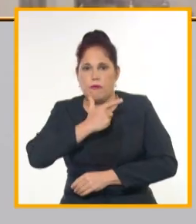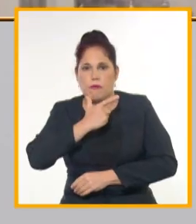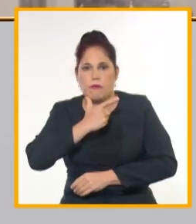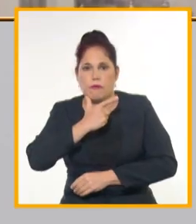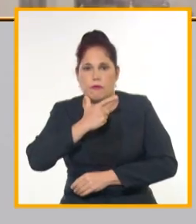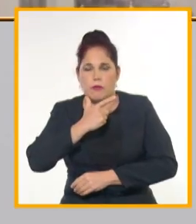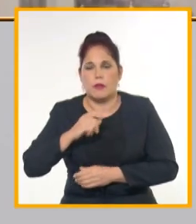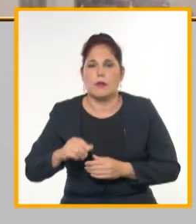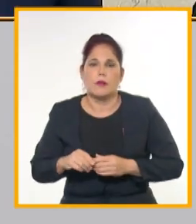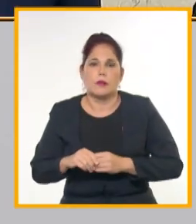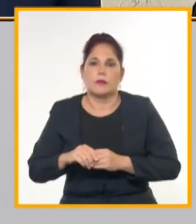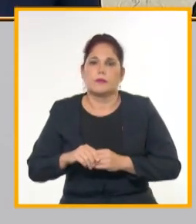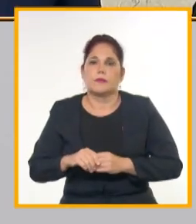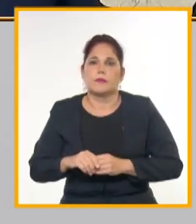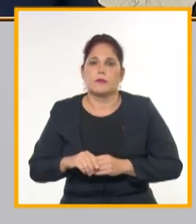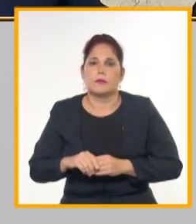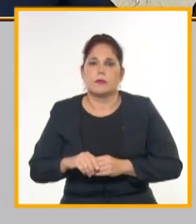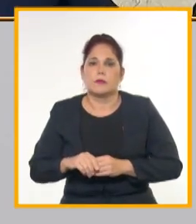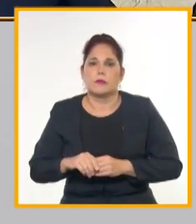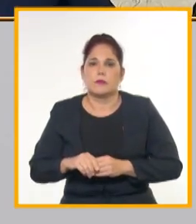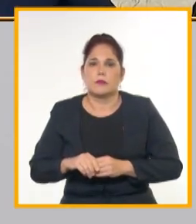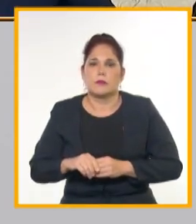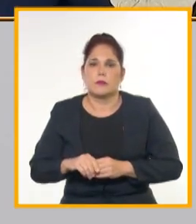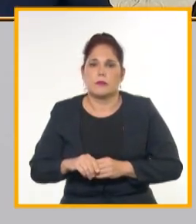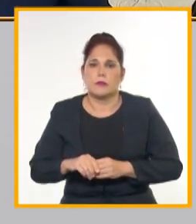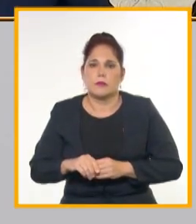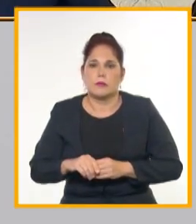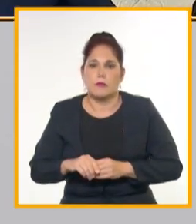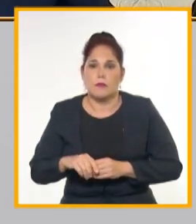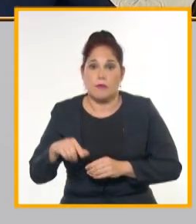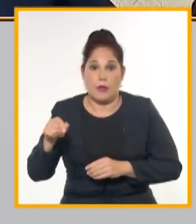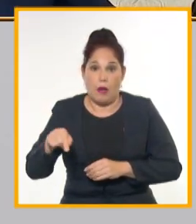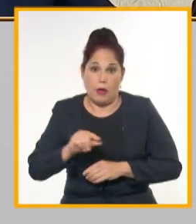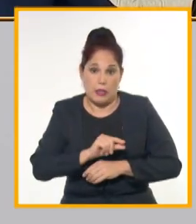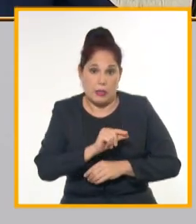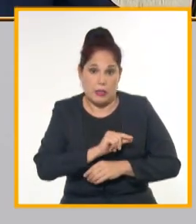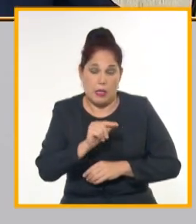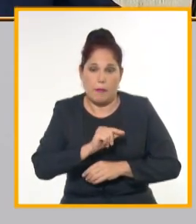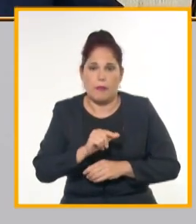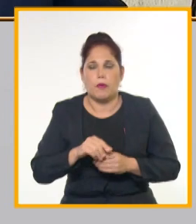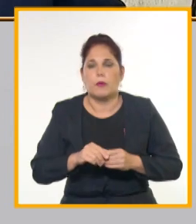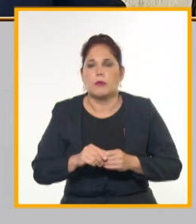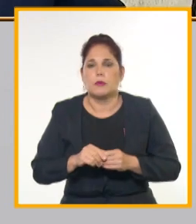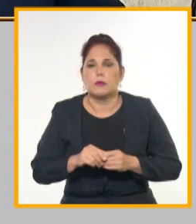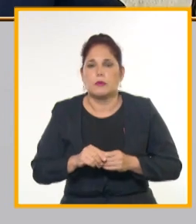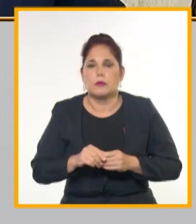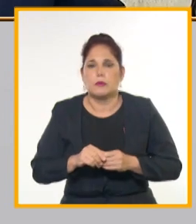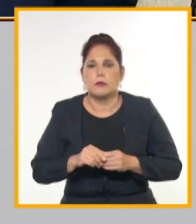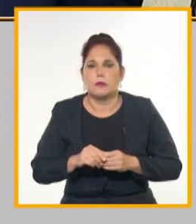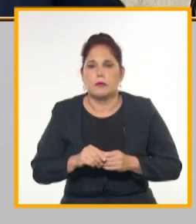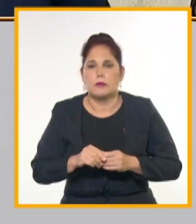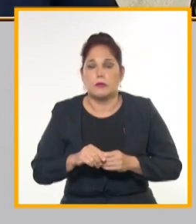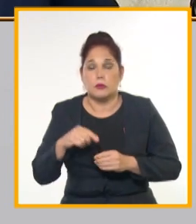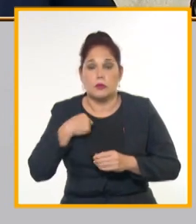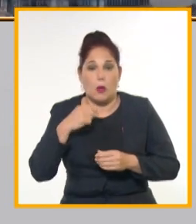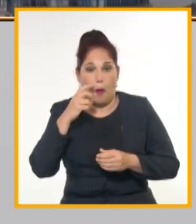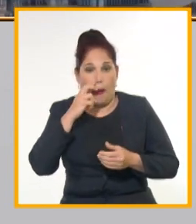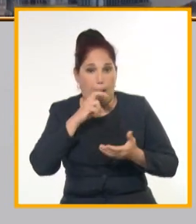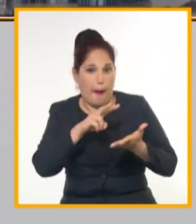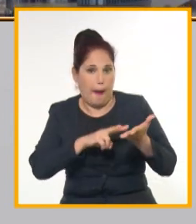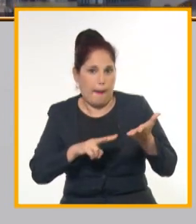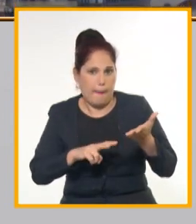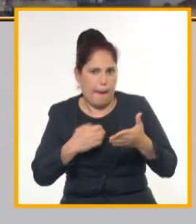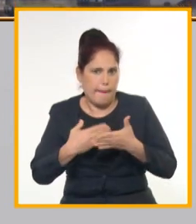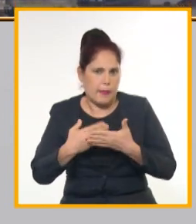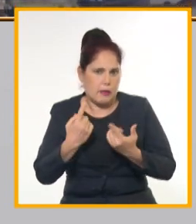margen de maniobra hasta el 27 de mayo, pero ahora muy recientemente, hace apenas un rato, estaba leyendo que hay algunas de esas empresas,